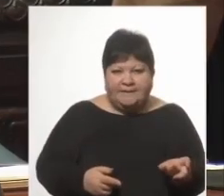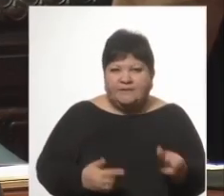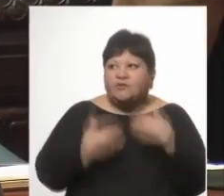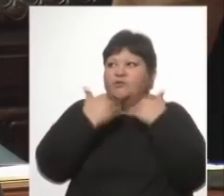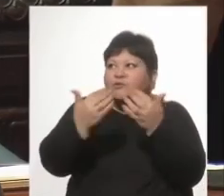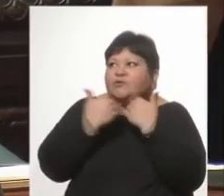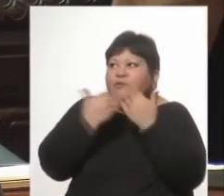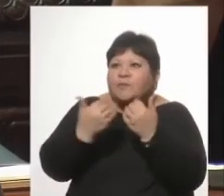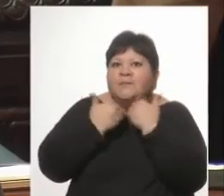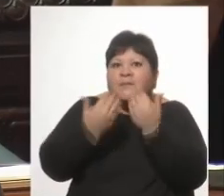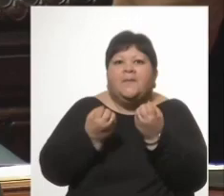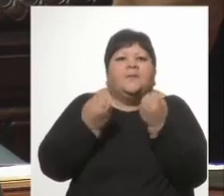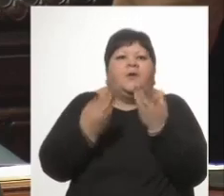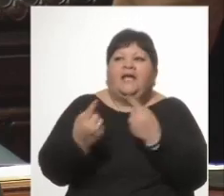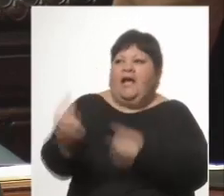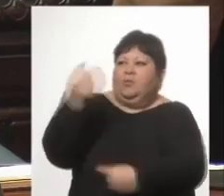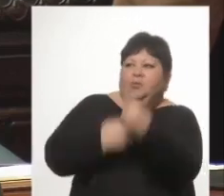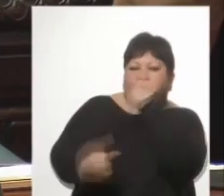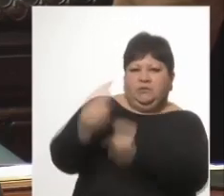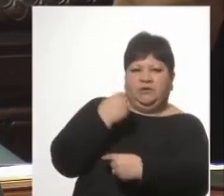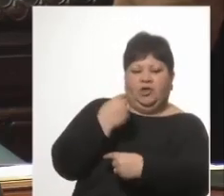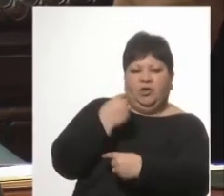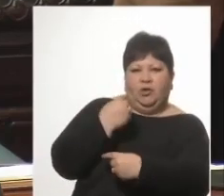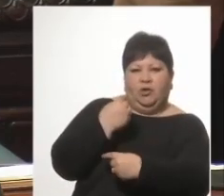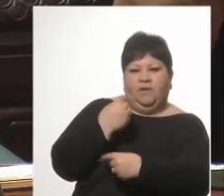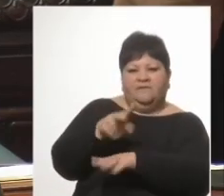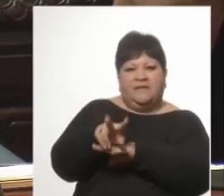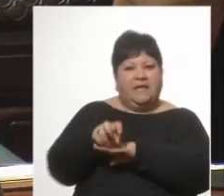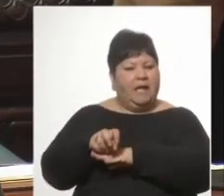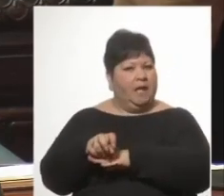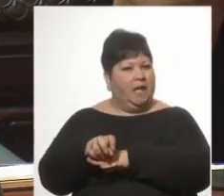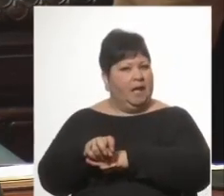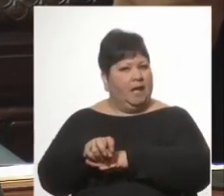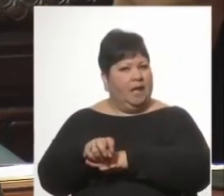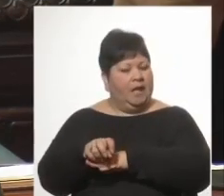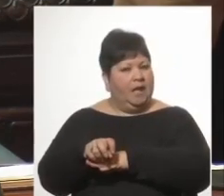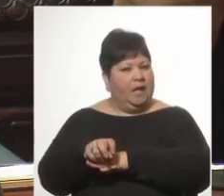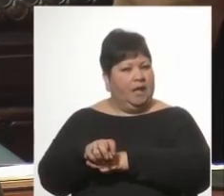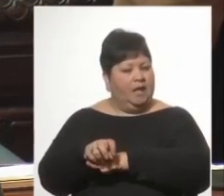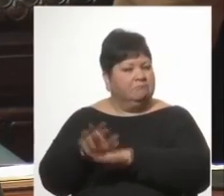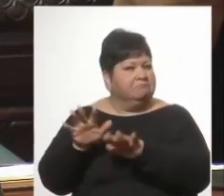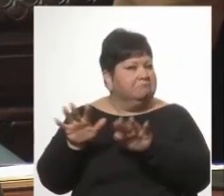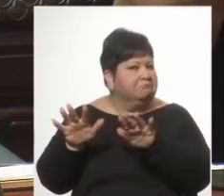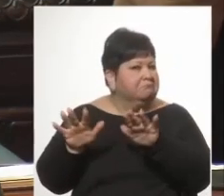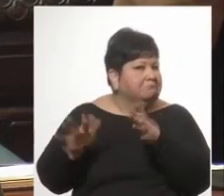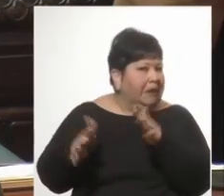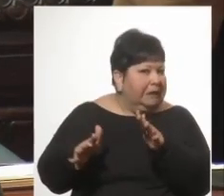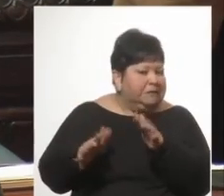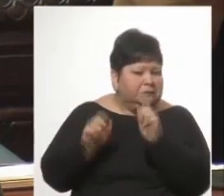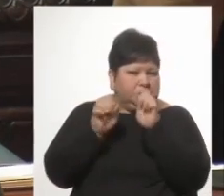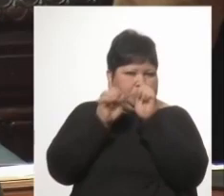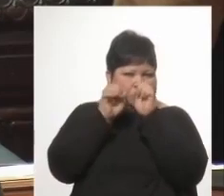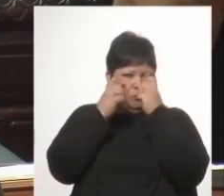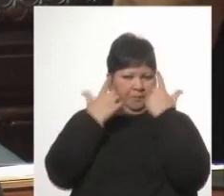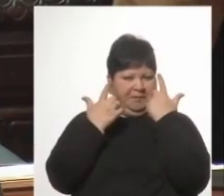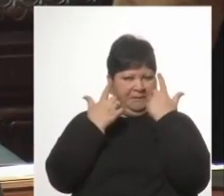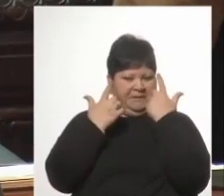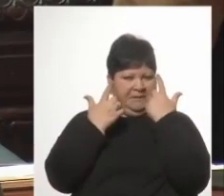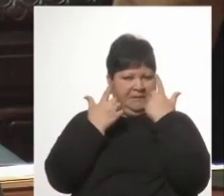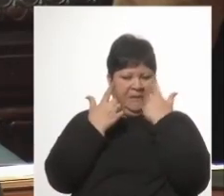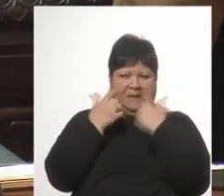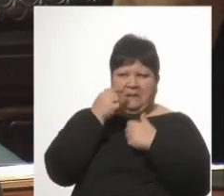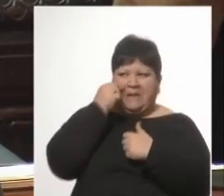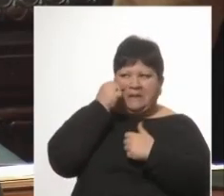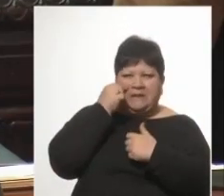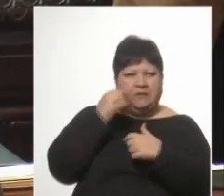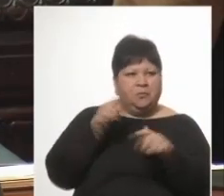la acusación el fiscal parece sorprenderse de que no hubiera ni